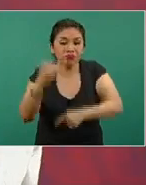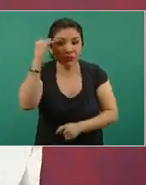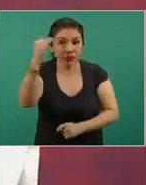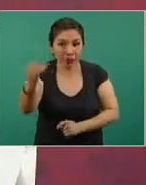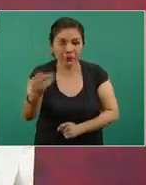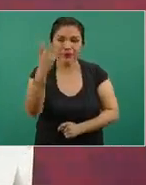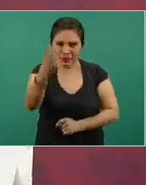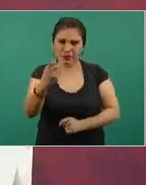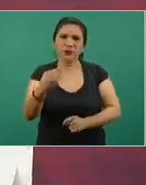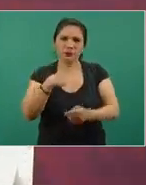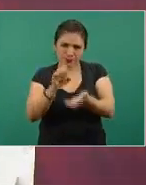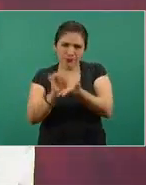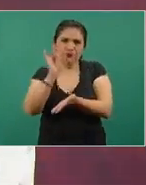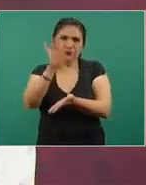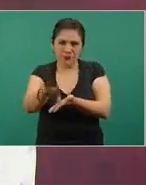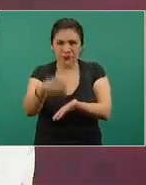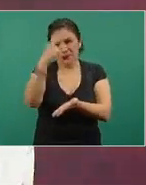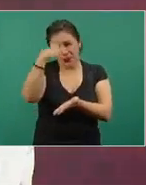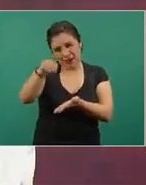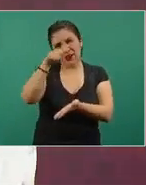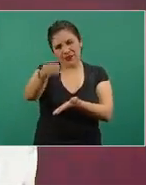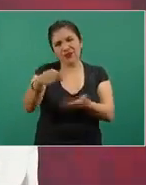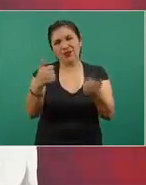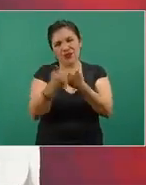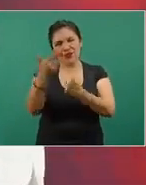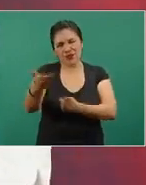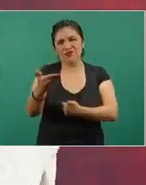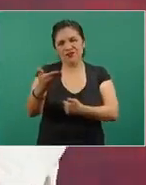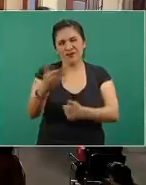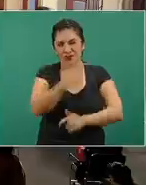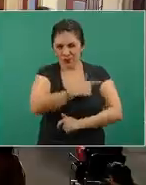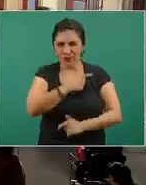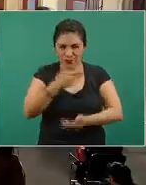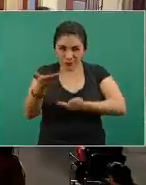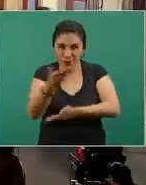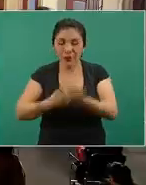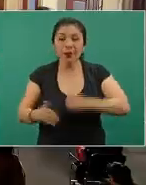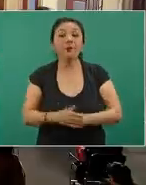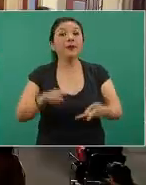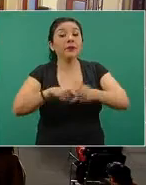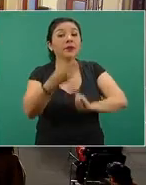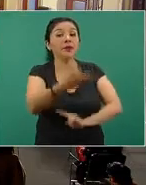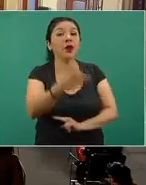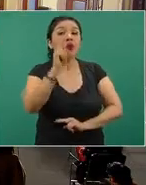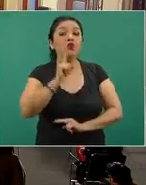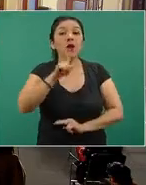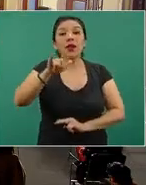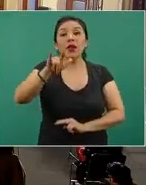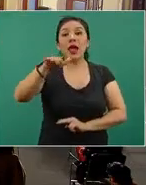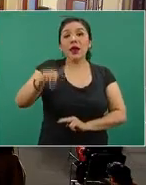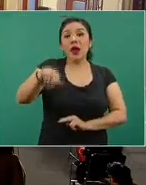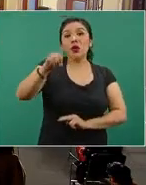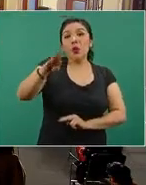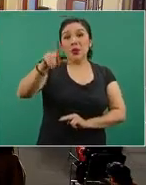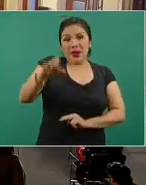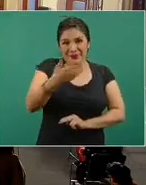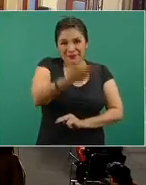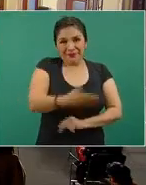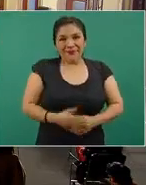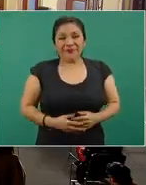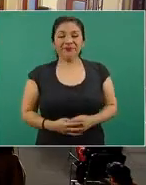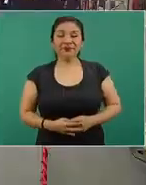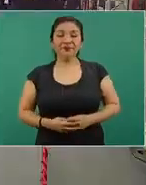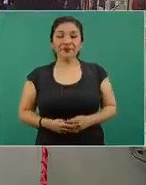Se los mandamos por ahí a través de Judith, con mucho gusto. Empecemos con Liliana Noble, de Pulso Saludable, por